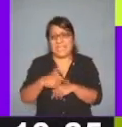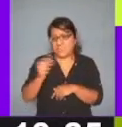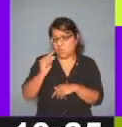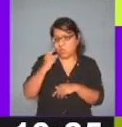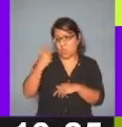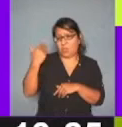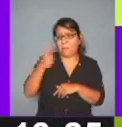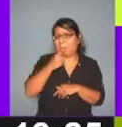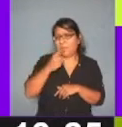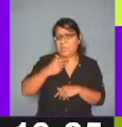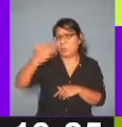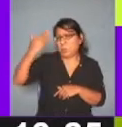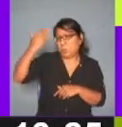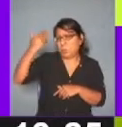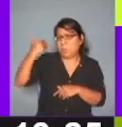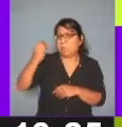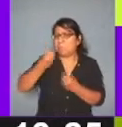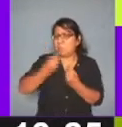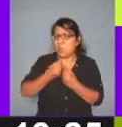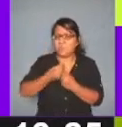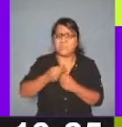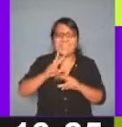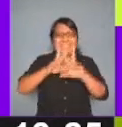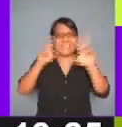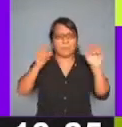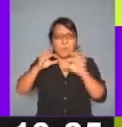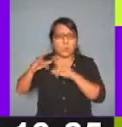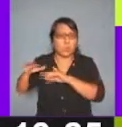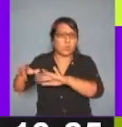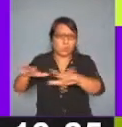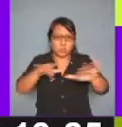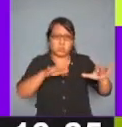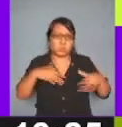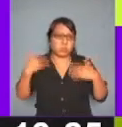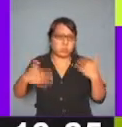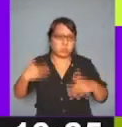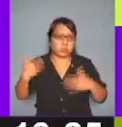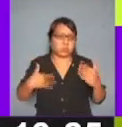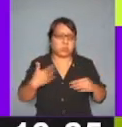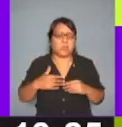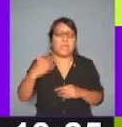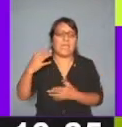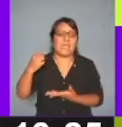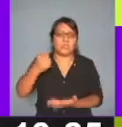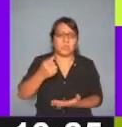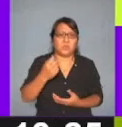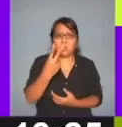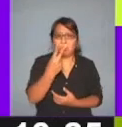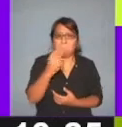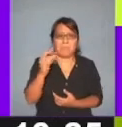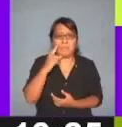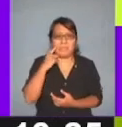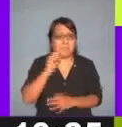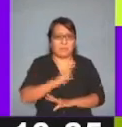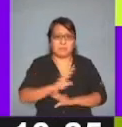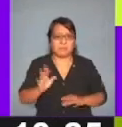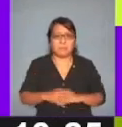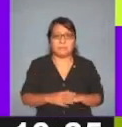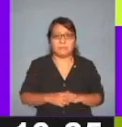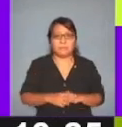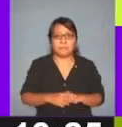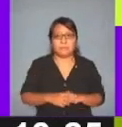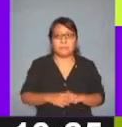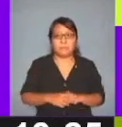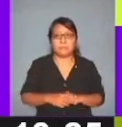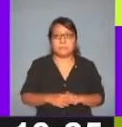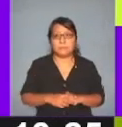fuera hace mucho porque se ha hablado mucho del tema del subsidio al transporte pero lleva solo 20 días Este y